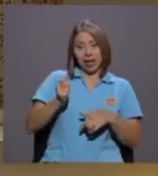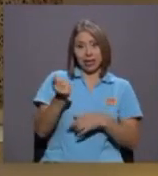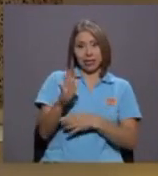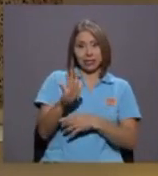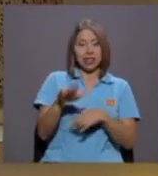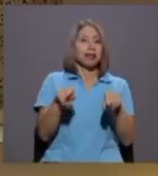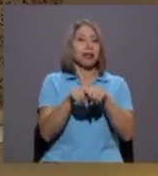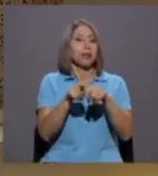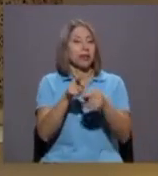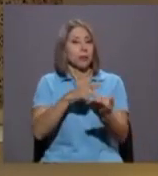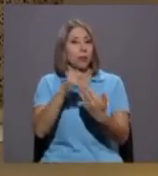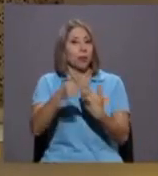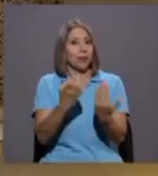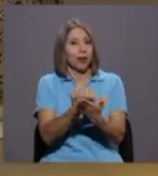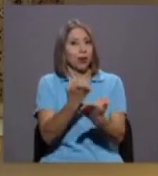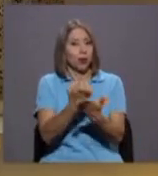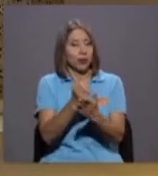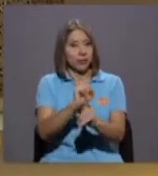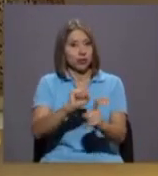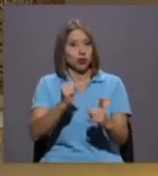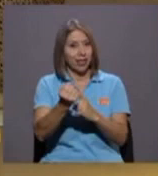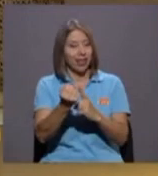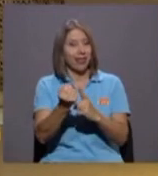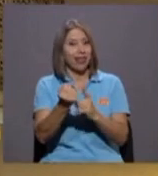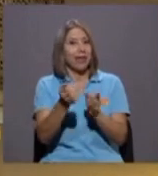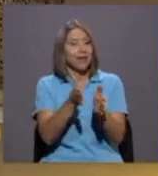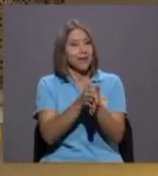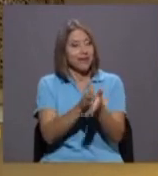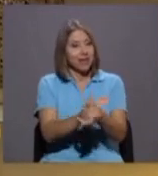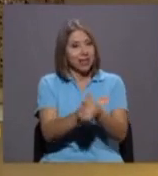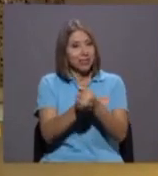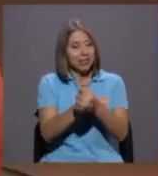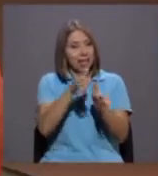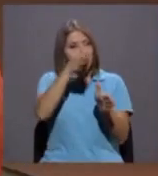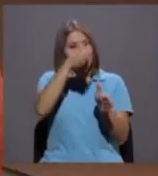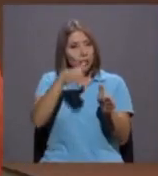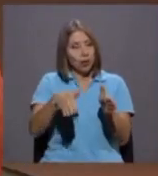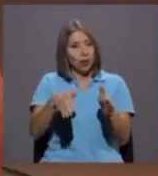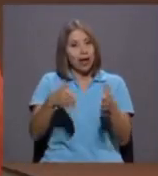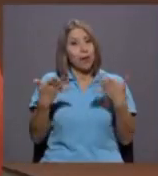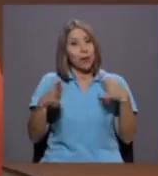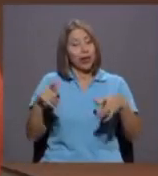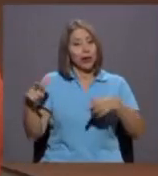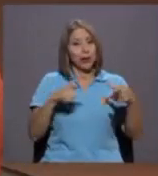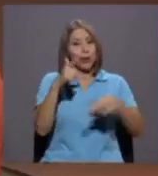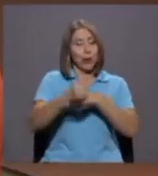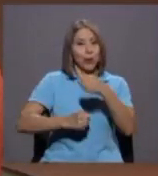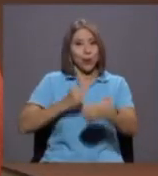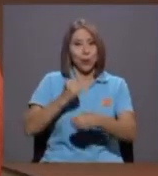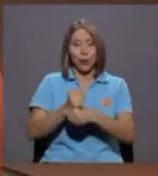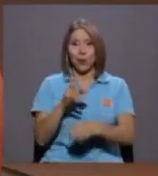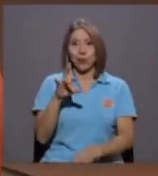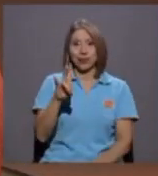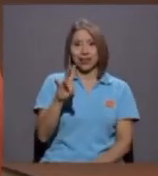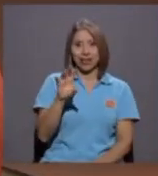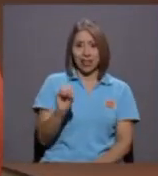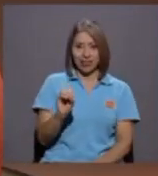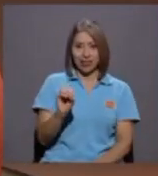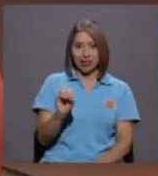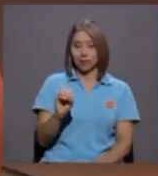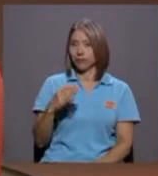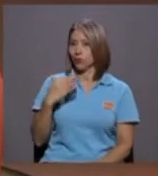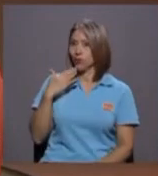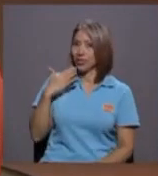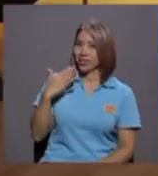Sociedad, felicitar a la Contraloría por sus 70 años. Es muy interesante, gracias, como lo decía